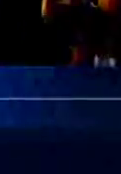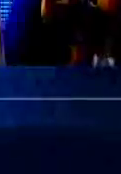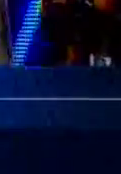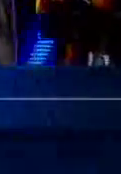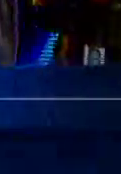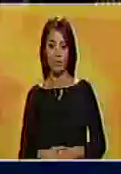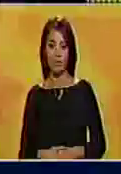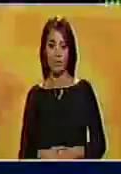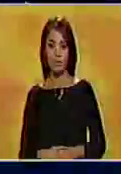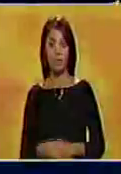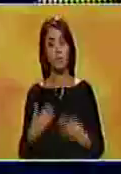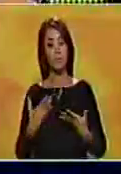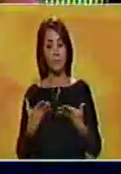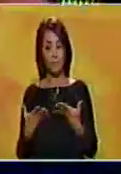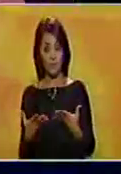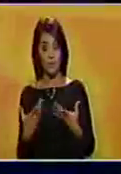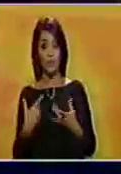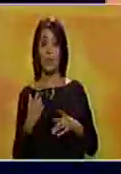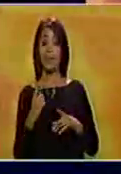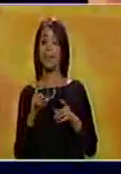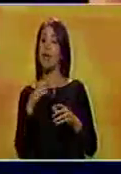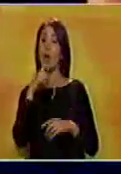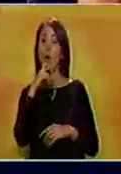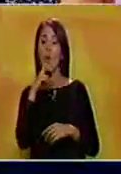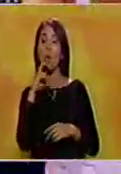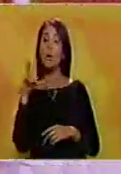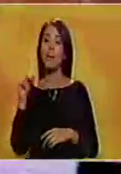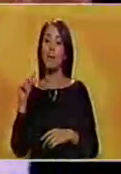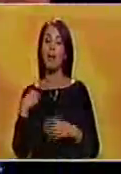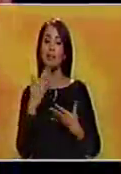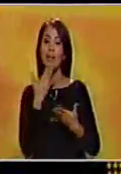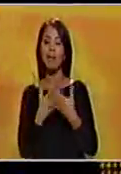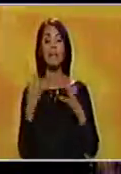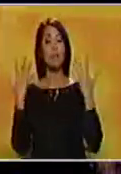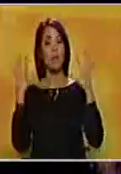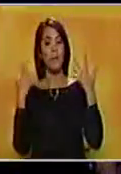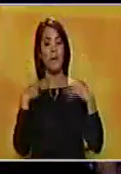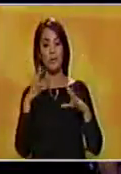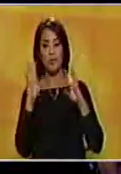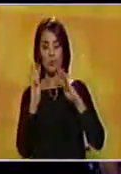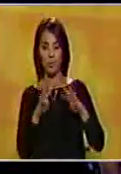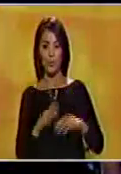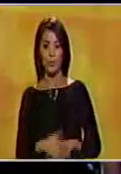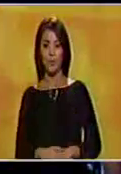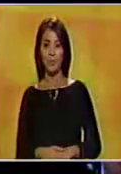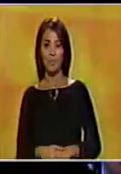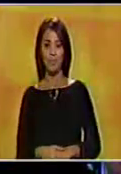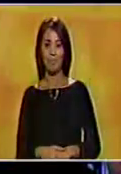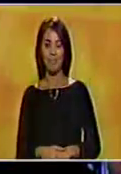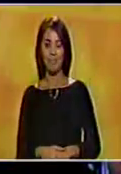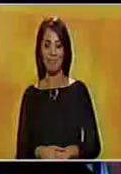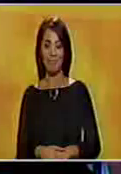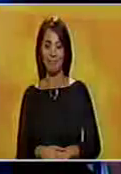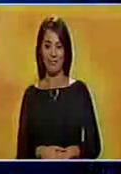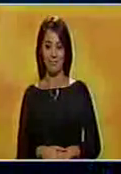Randy recibieron la gaviota de plata y la de oro gracias a los aplausos del público.